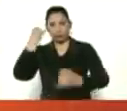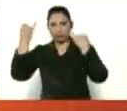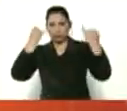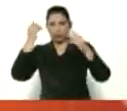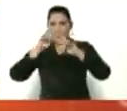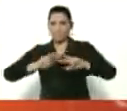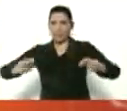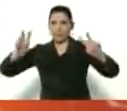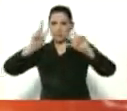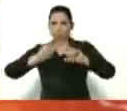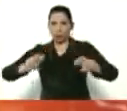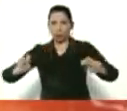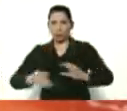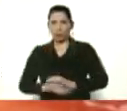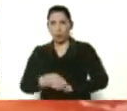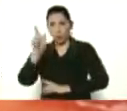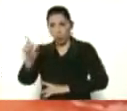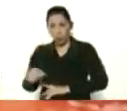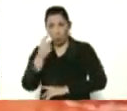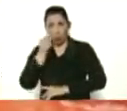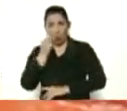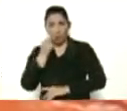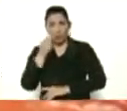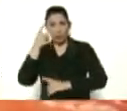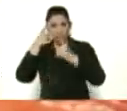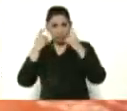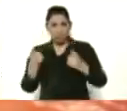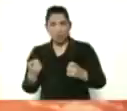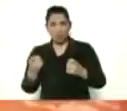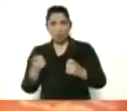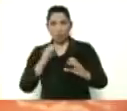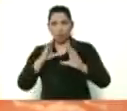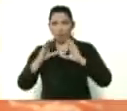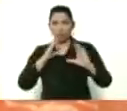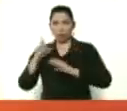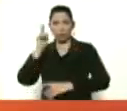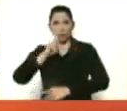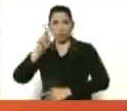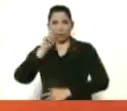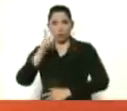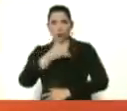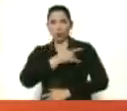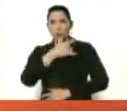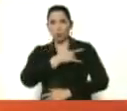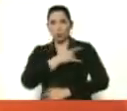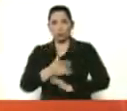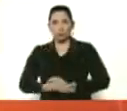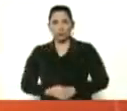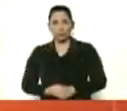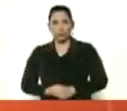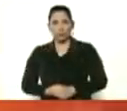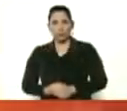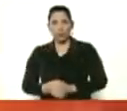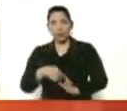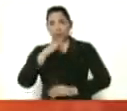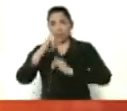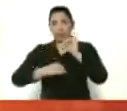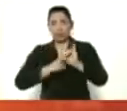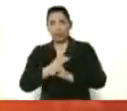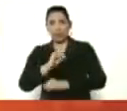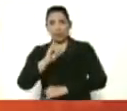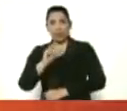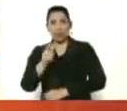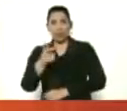investigador, experto en comunicación y profesor universitario a nivel internacional, Ignacio